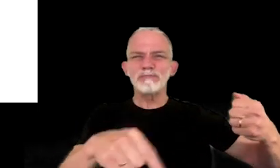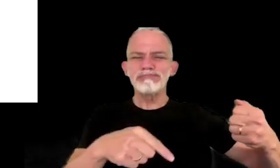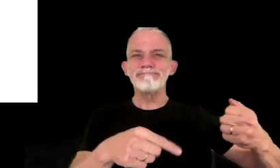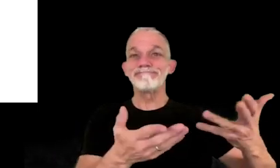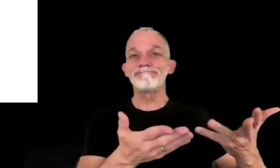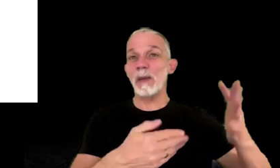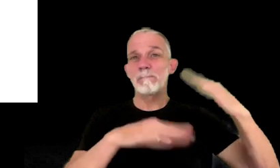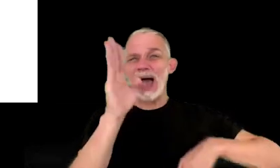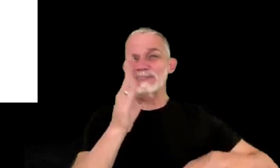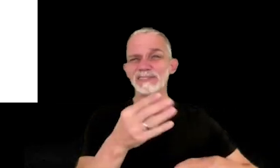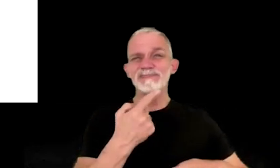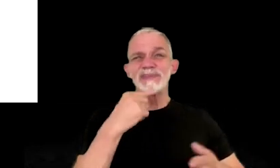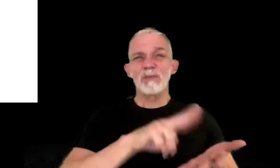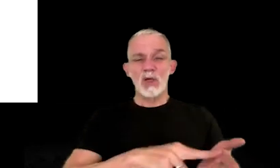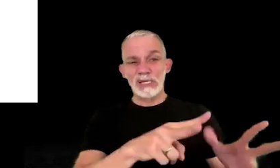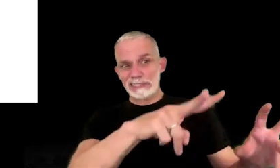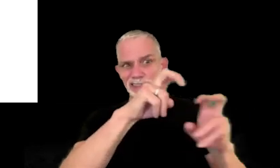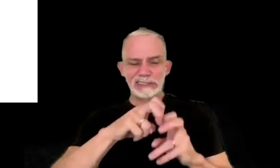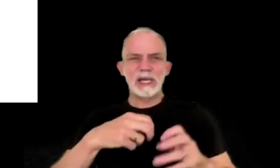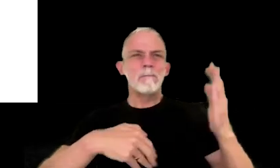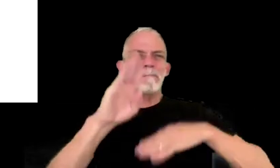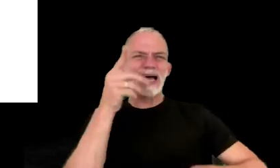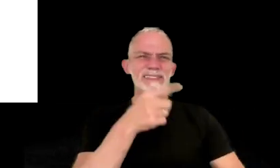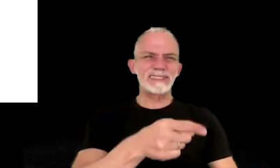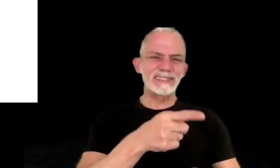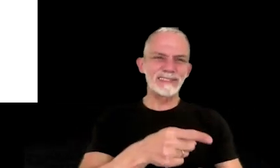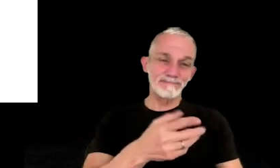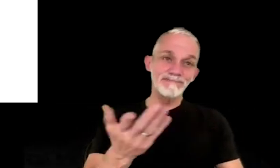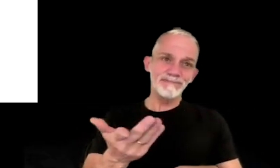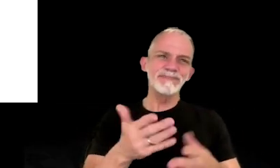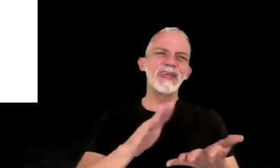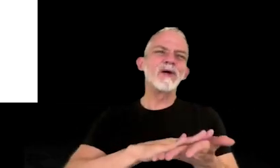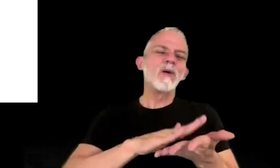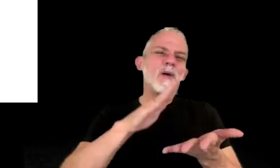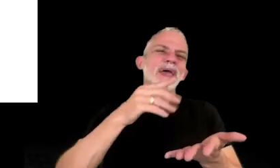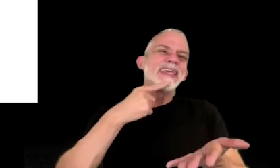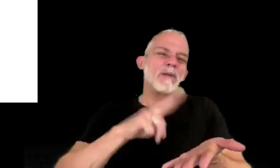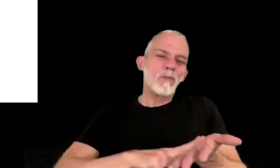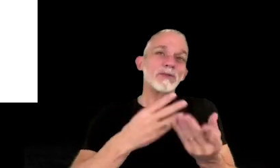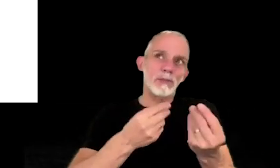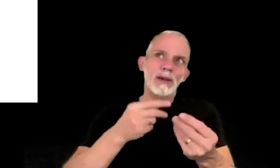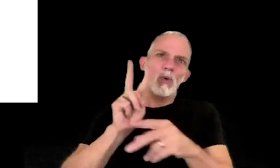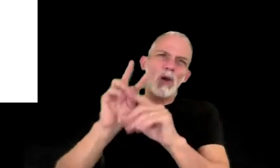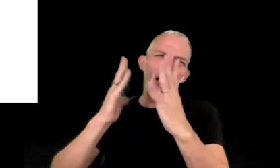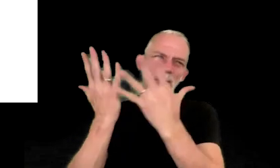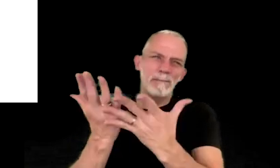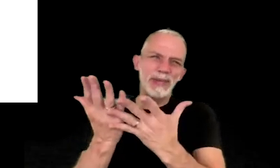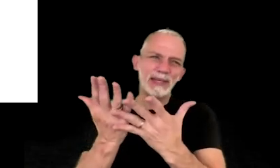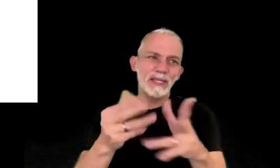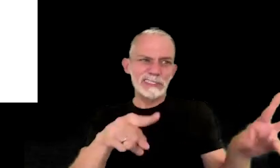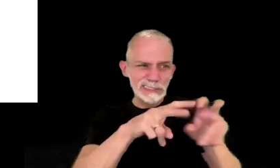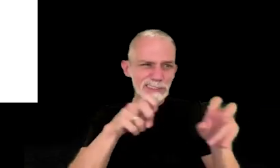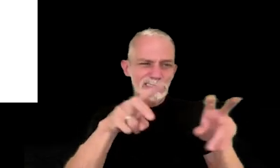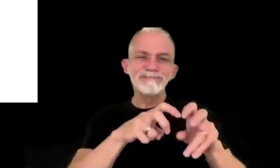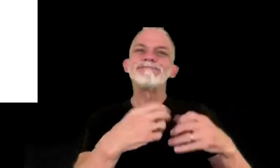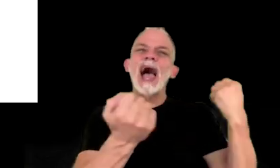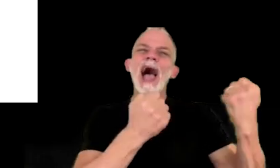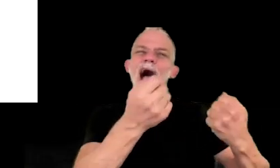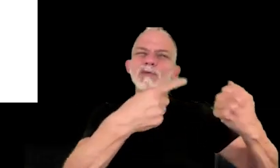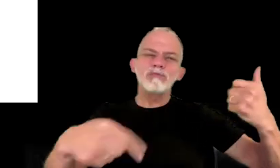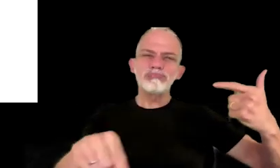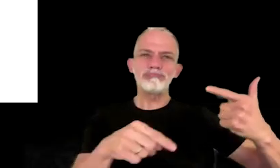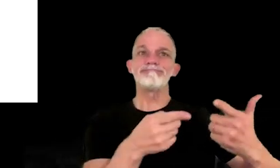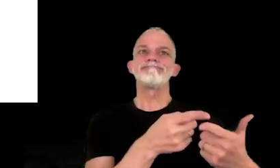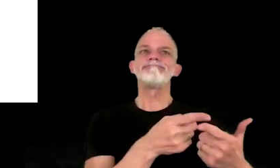la mayor importancia en lo que hace a las bases impositivas para los tributos ambientales. ¿Por qué? Porque recuerden que yo les